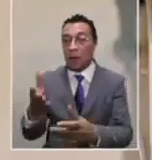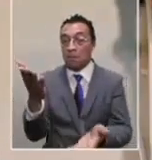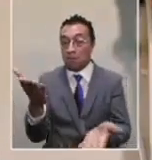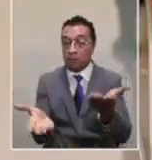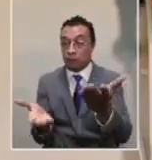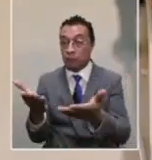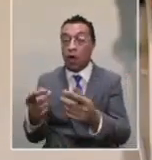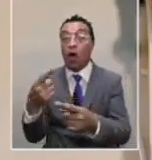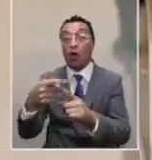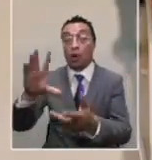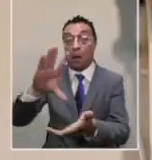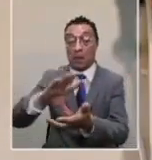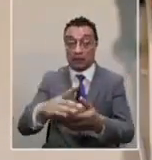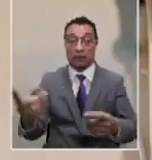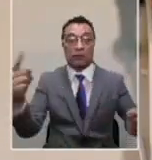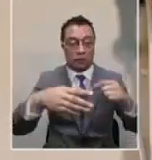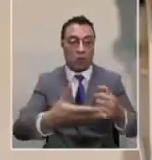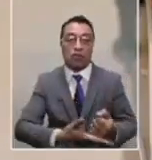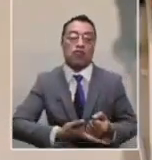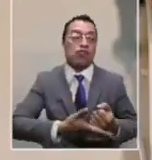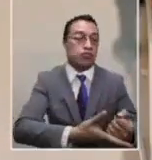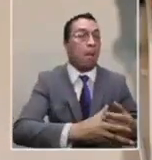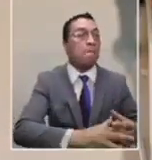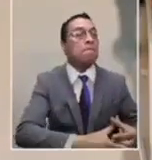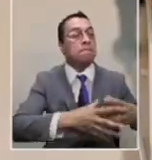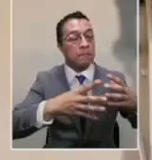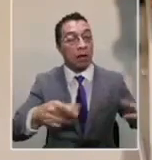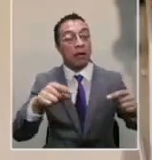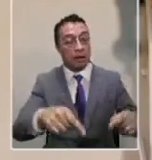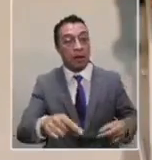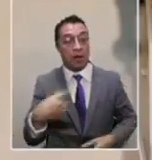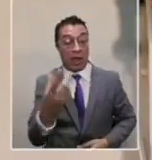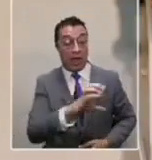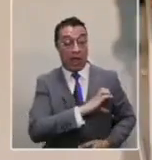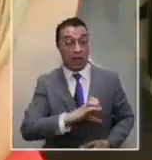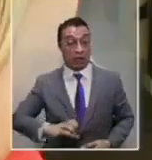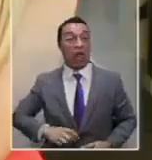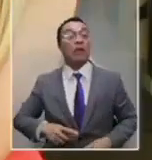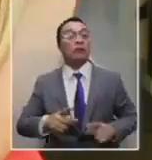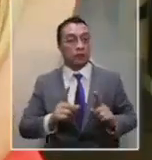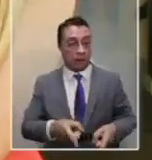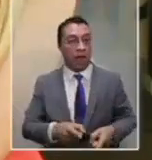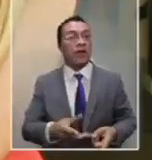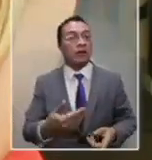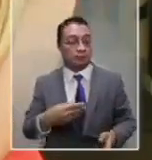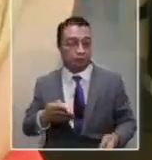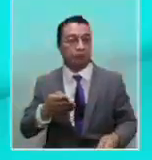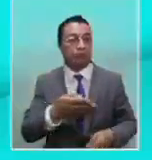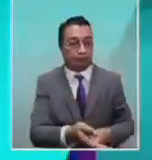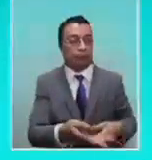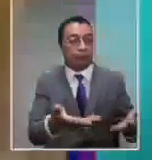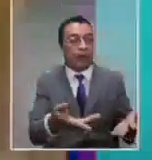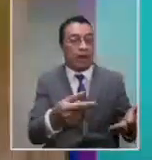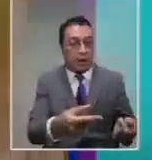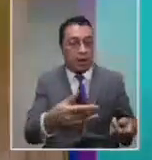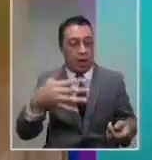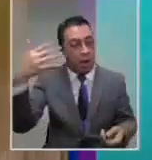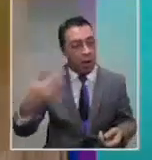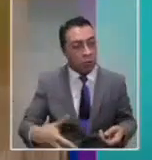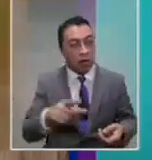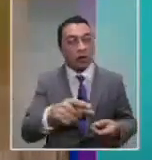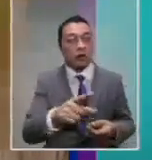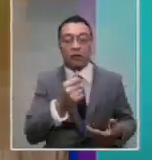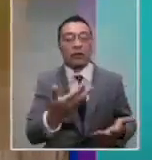sea, comparativamente mayor en el caso de los migrantes que los nacionales. Entonces, aquí la deuda del Estado tiene además un componente súper relevante,